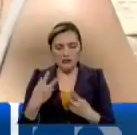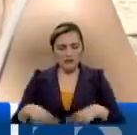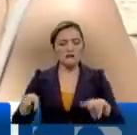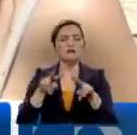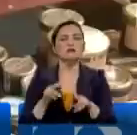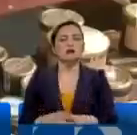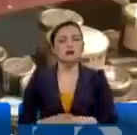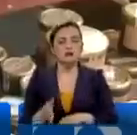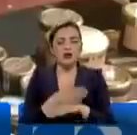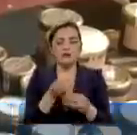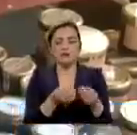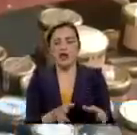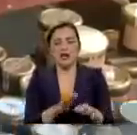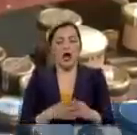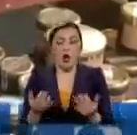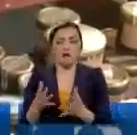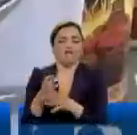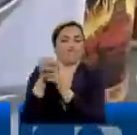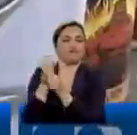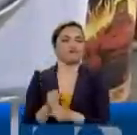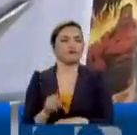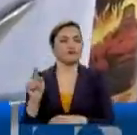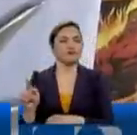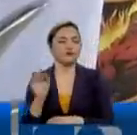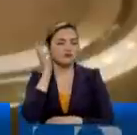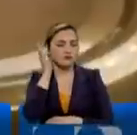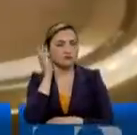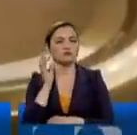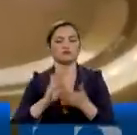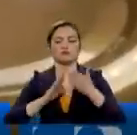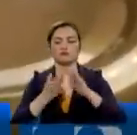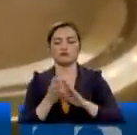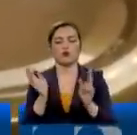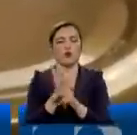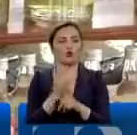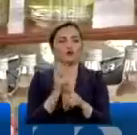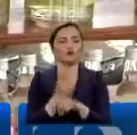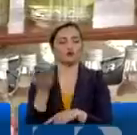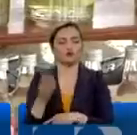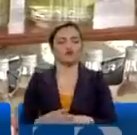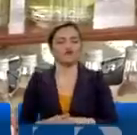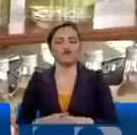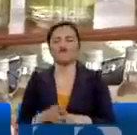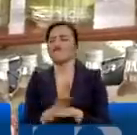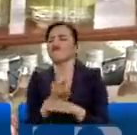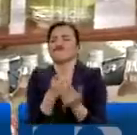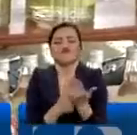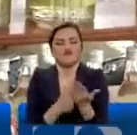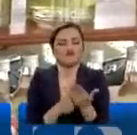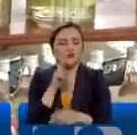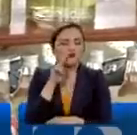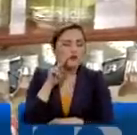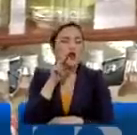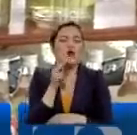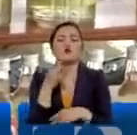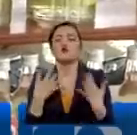que se estaban perdiendo. Katherine, por ejemplo, que habita en una de las comunidades, es productora de agave. El agave principalmente podemos obtener